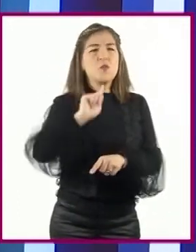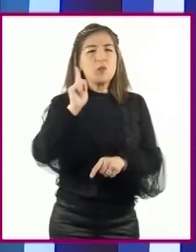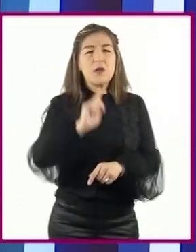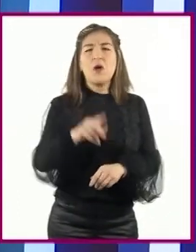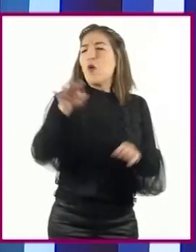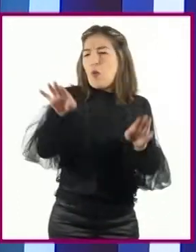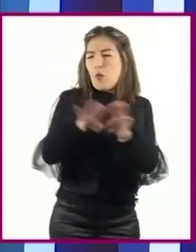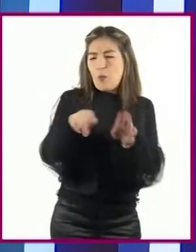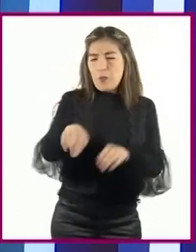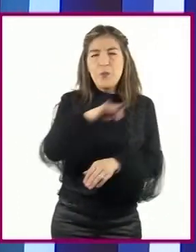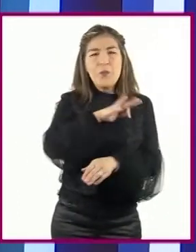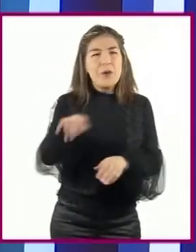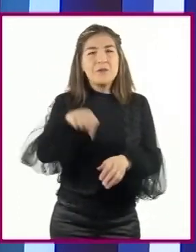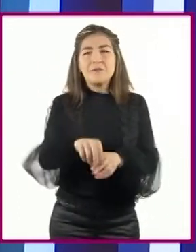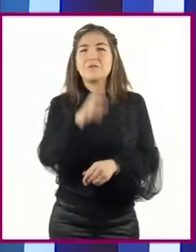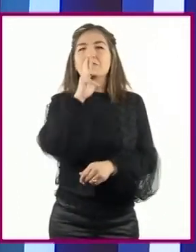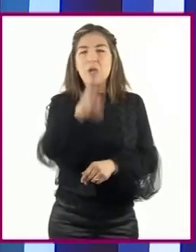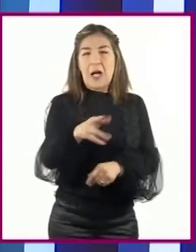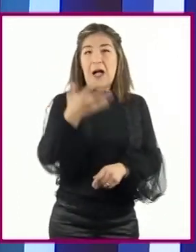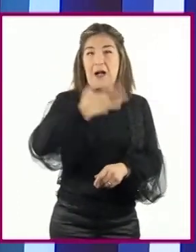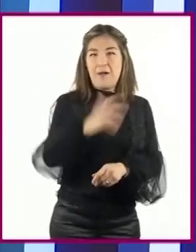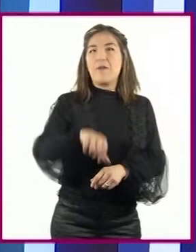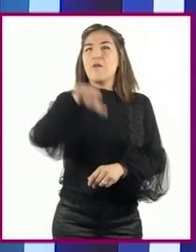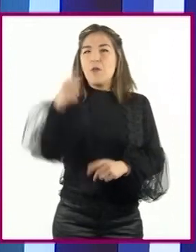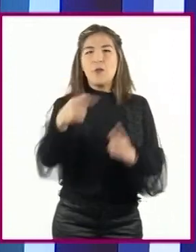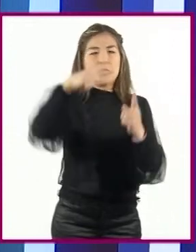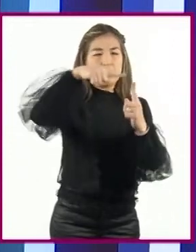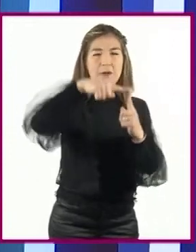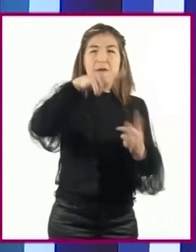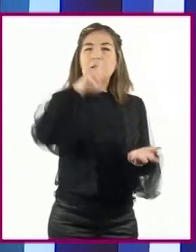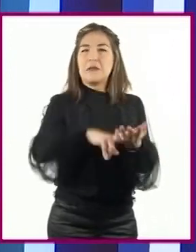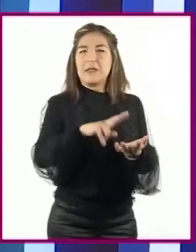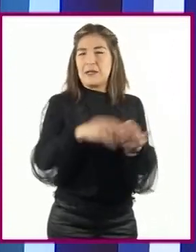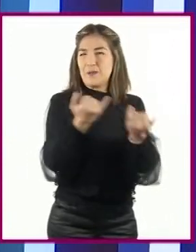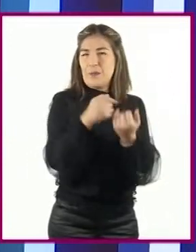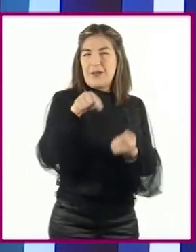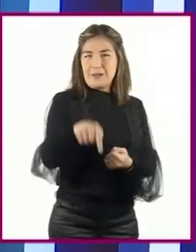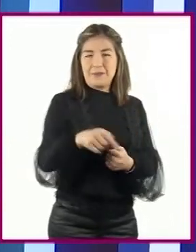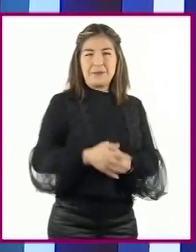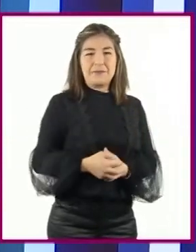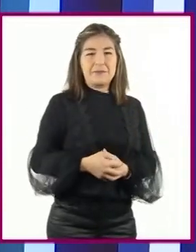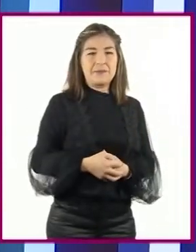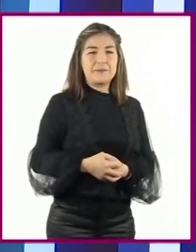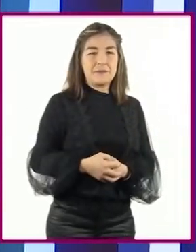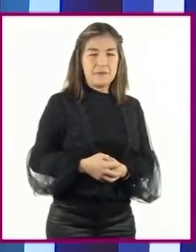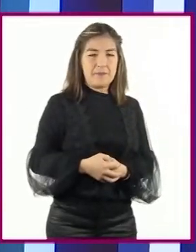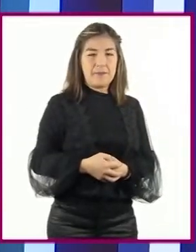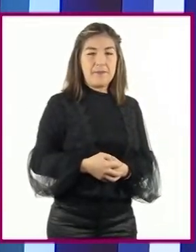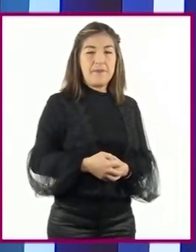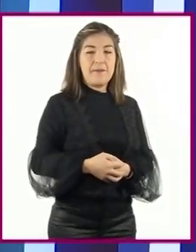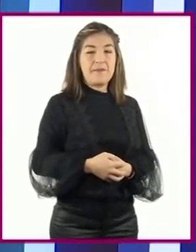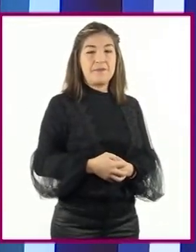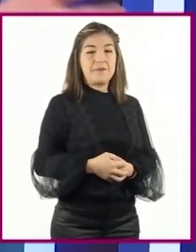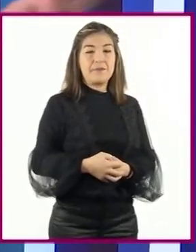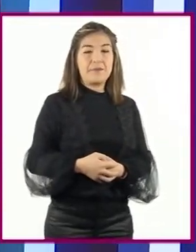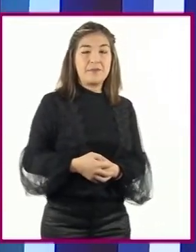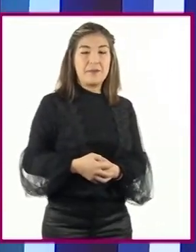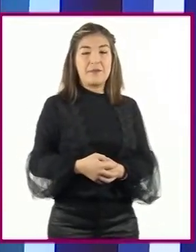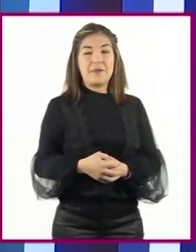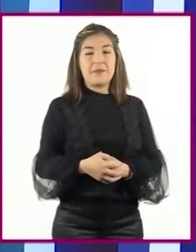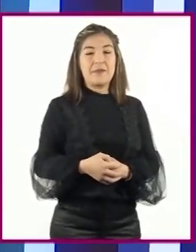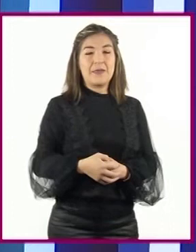podría resolverlas y si habrá otras divisiones equivalentes a ella. ¿Qué piensan ustedes?